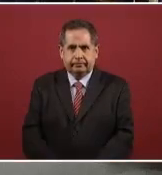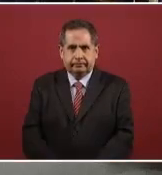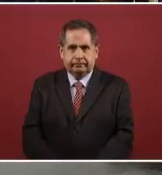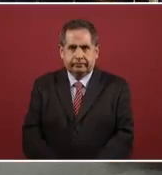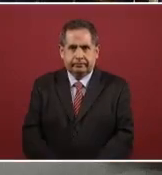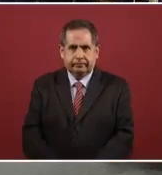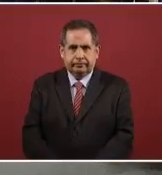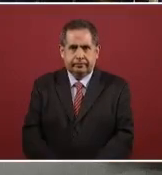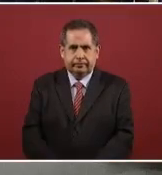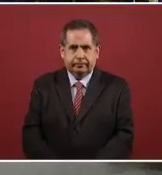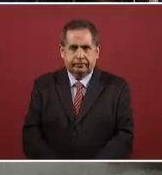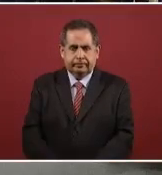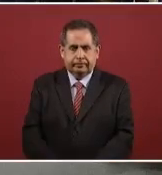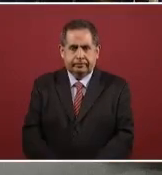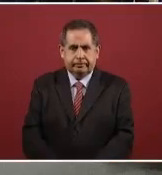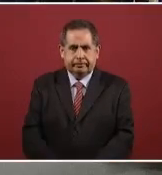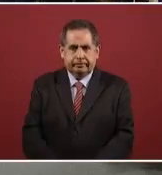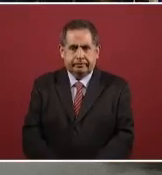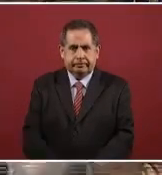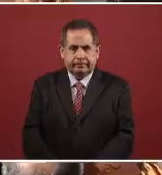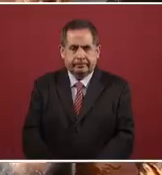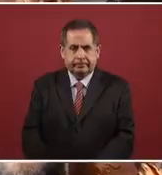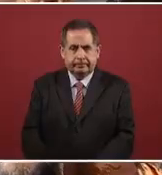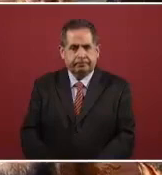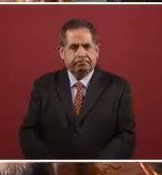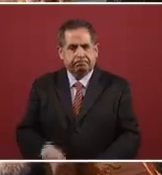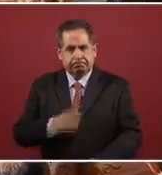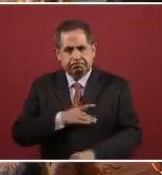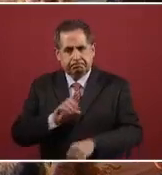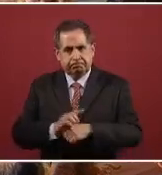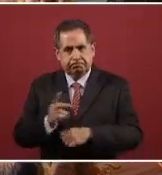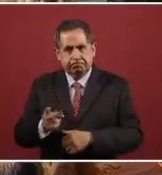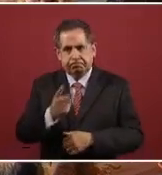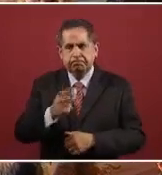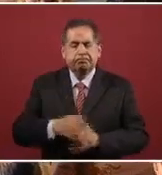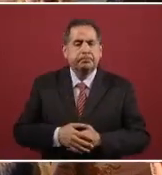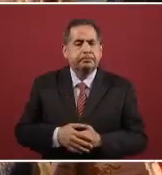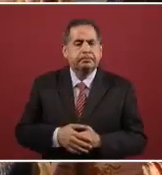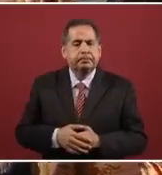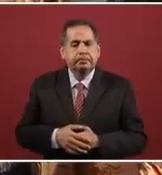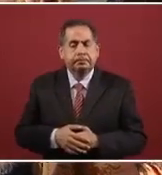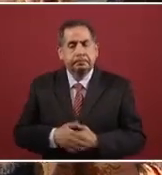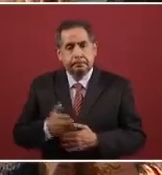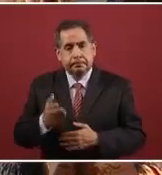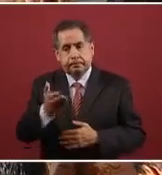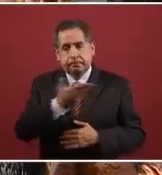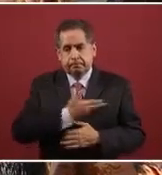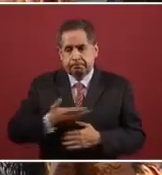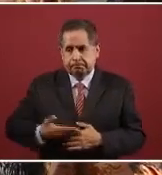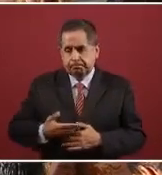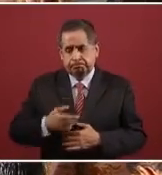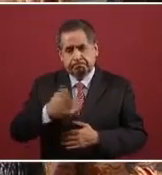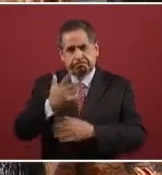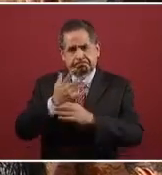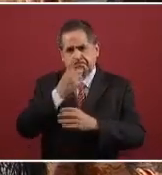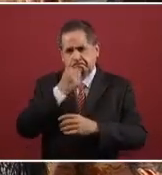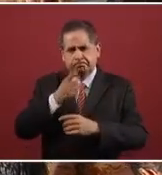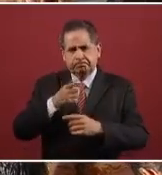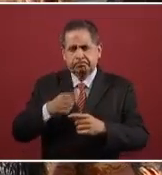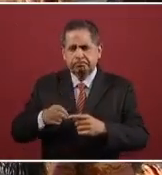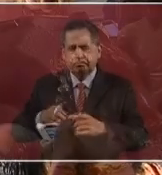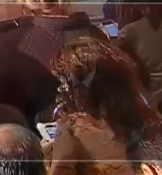Buenos días, presidente. Rafael Herrera, corresponsal de Sin Censura, con Vicente Serrano. Presidente, usted ha dicho que no está de acuerdo